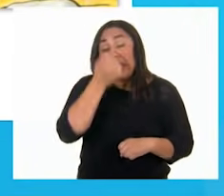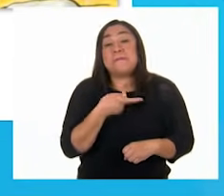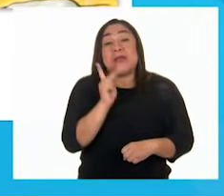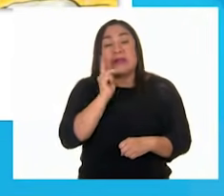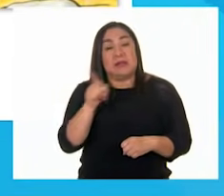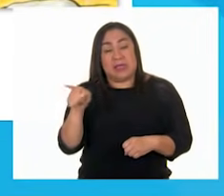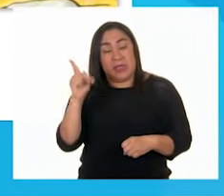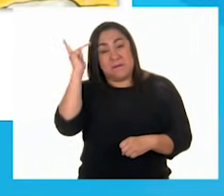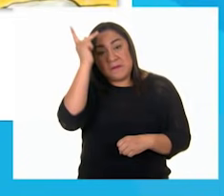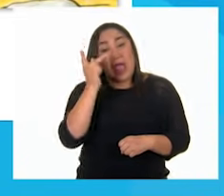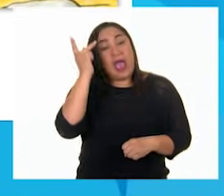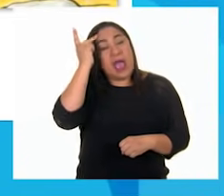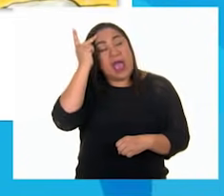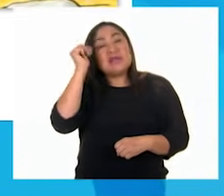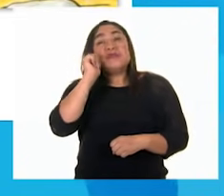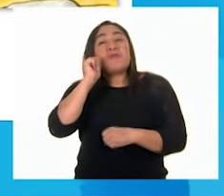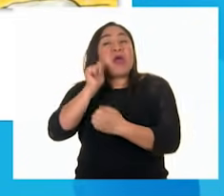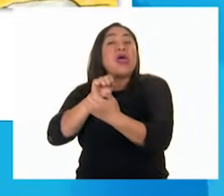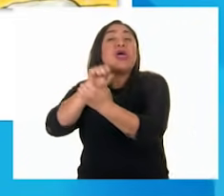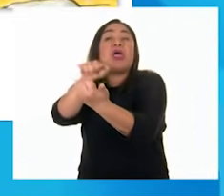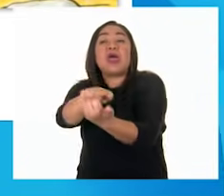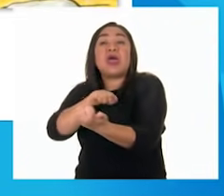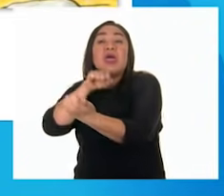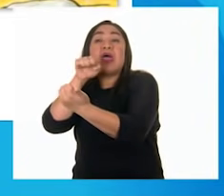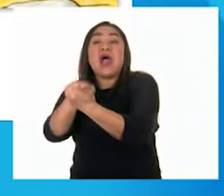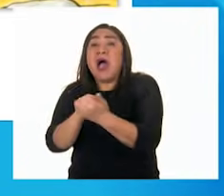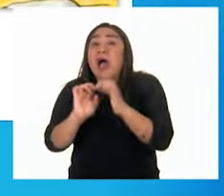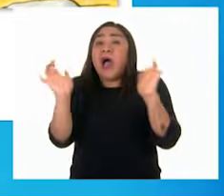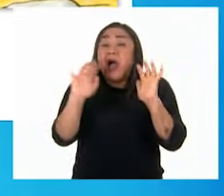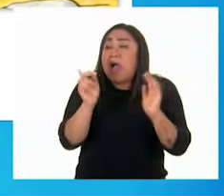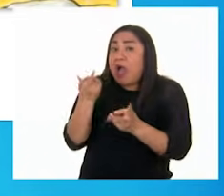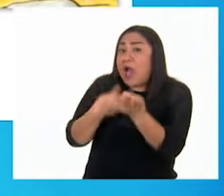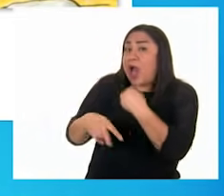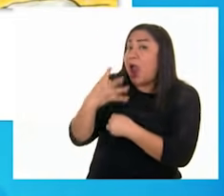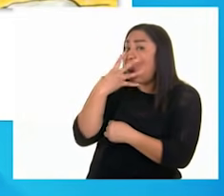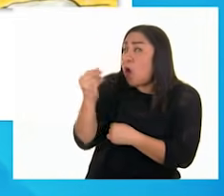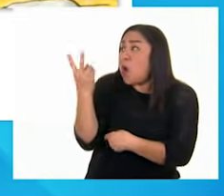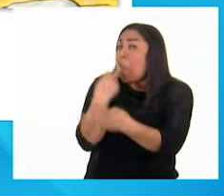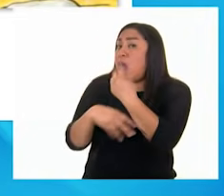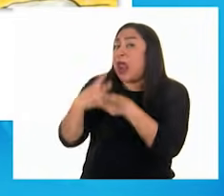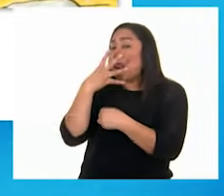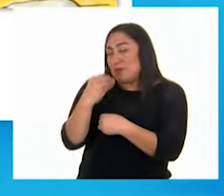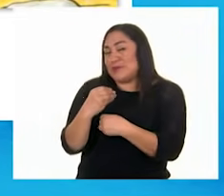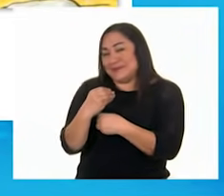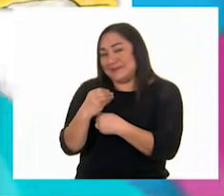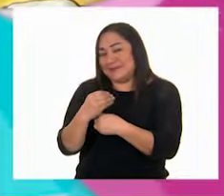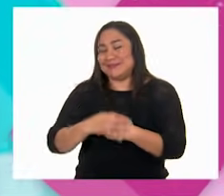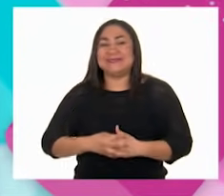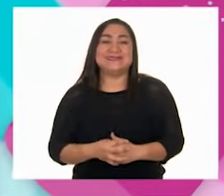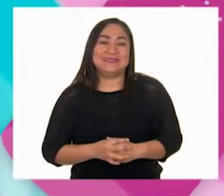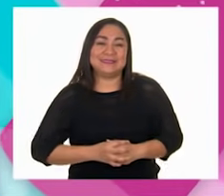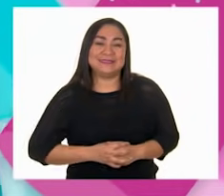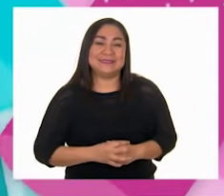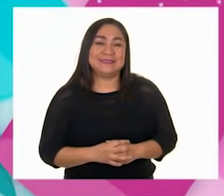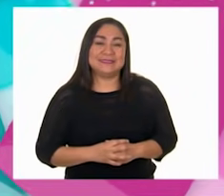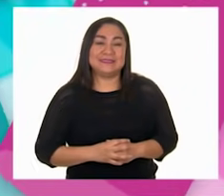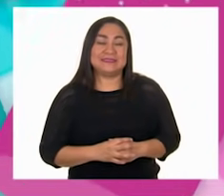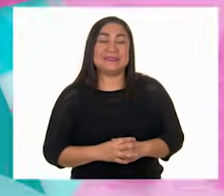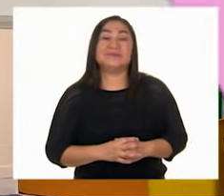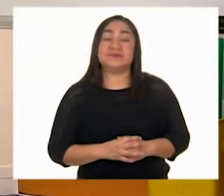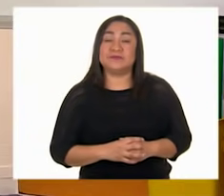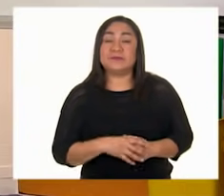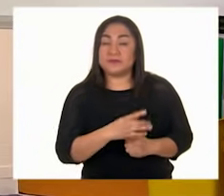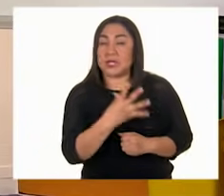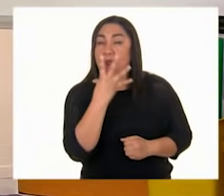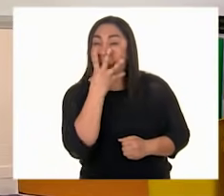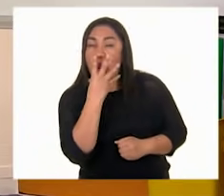sí que engaña a la gente gritando, ¡el lobo! ¡Viene el lobo! ¡Muy bien! Este lobo era